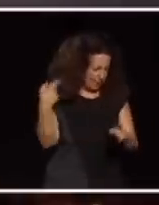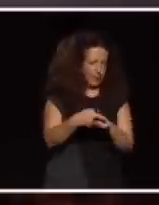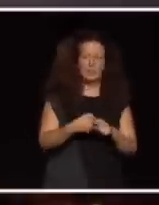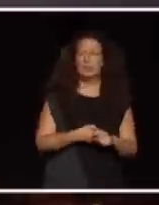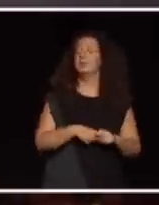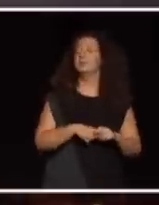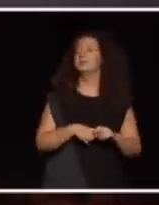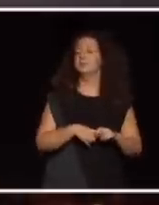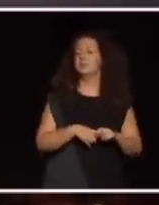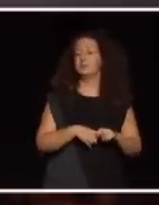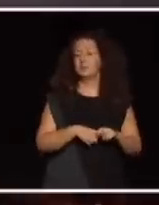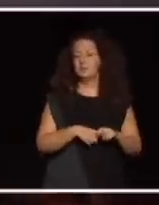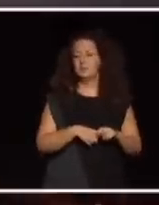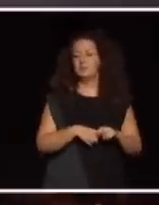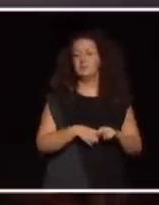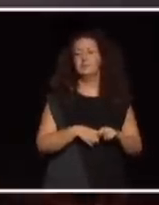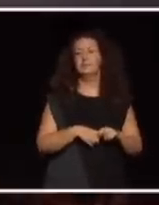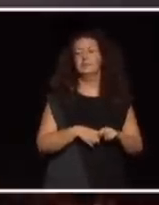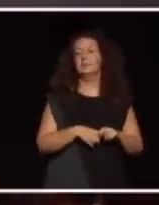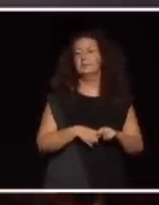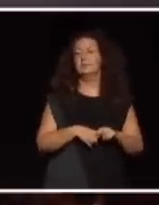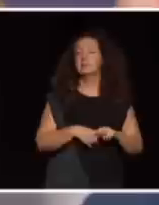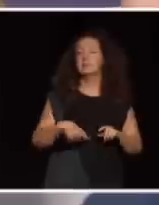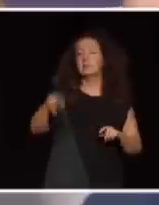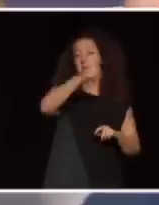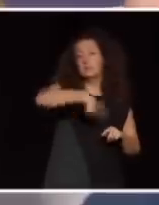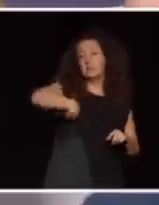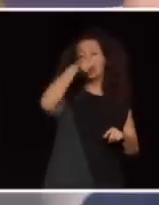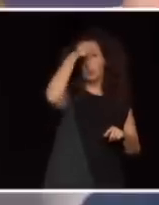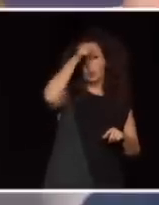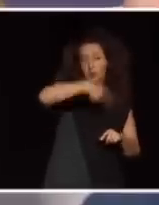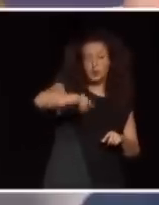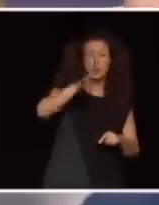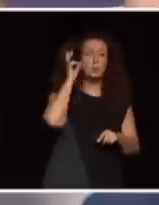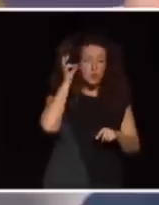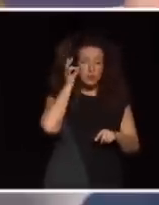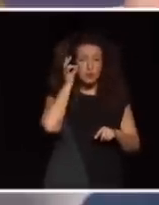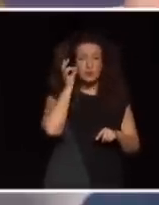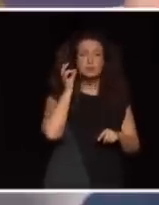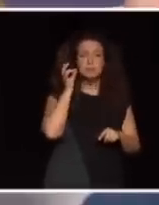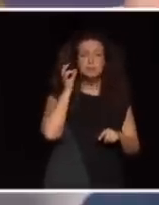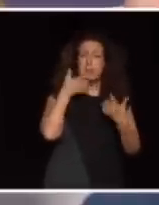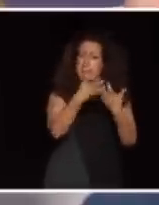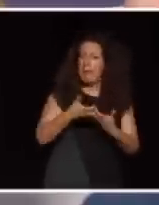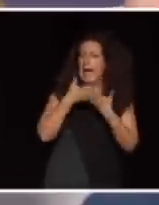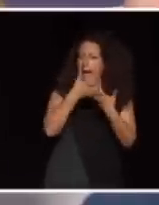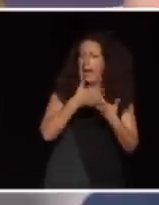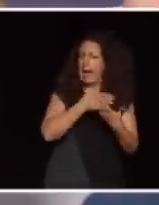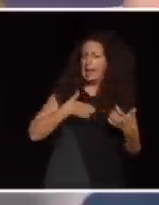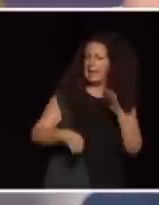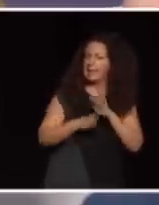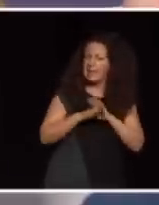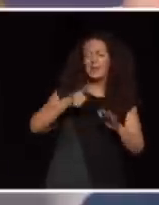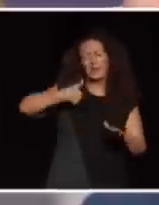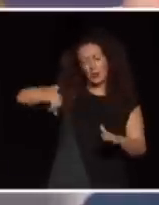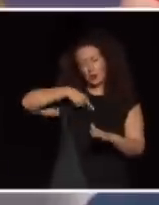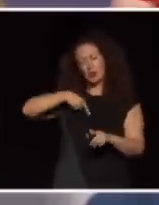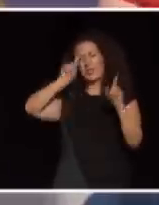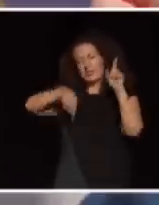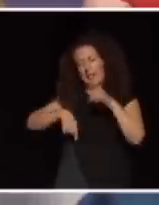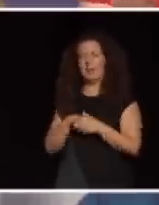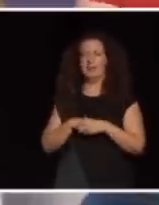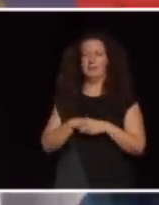corazón. Si vosotros y vosotras estáis dispuestas a pelear, nosotras también.